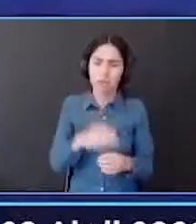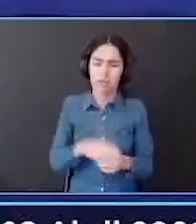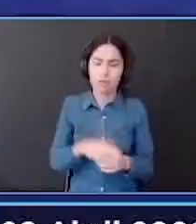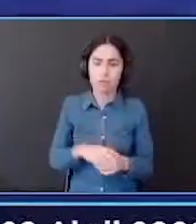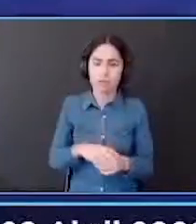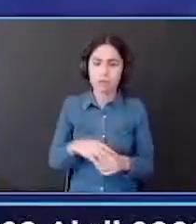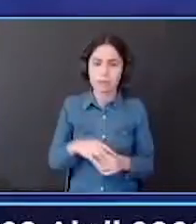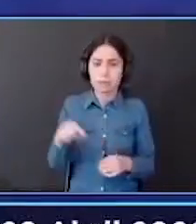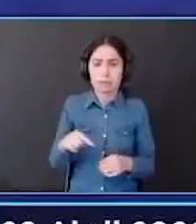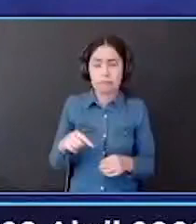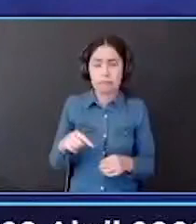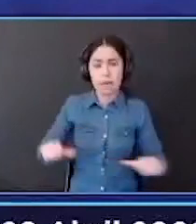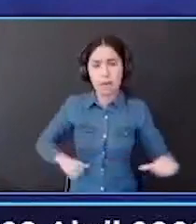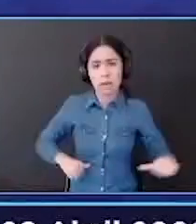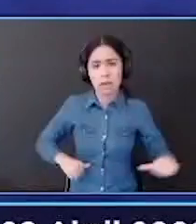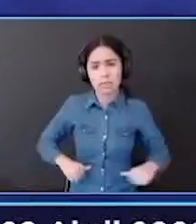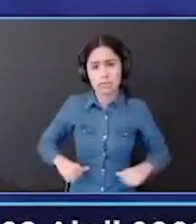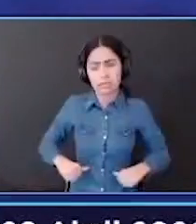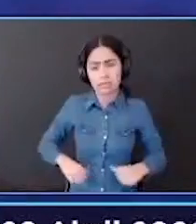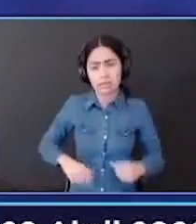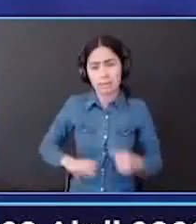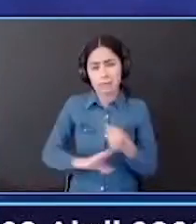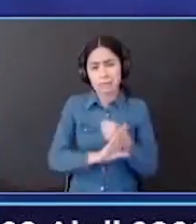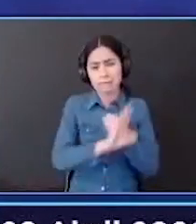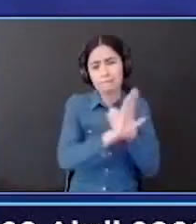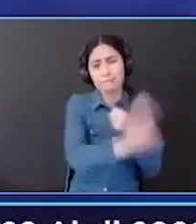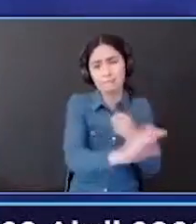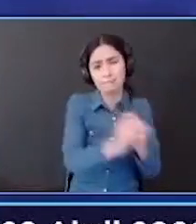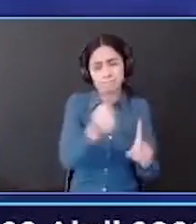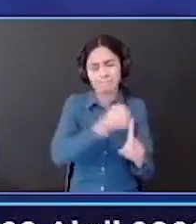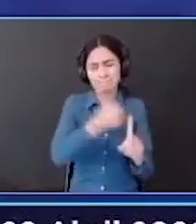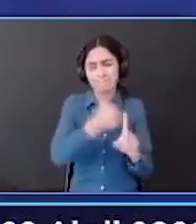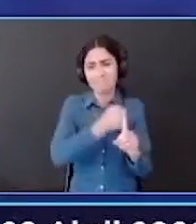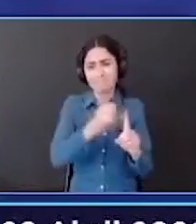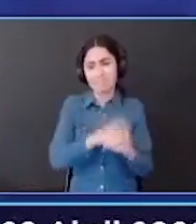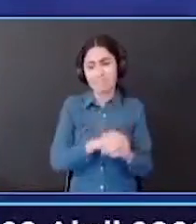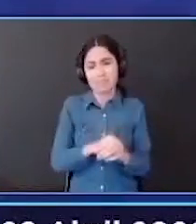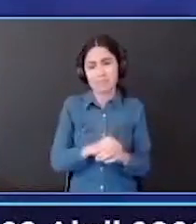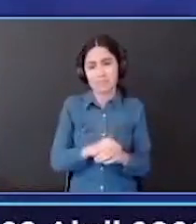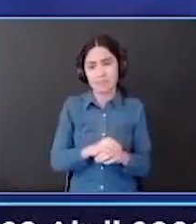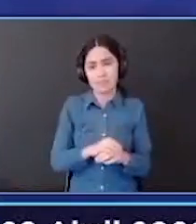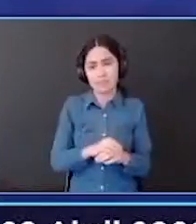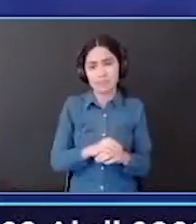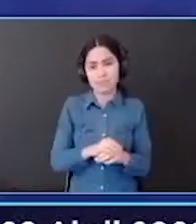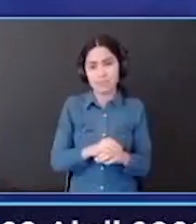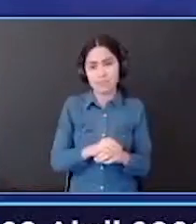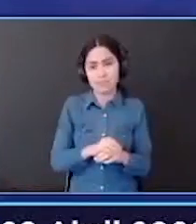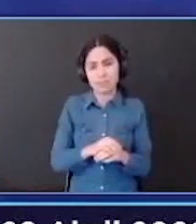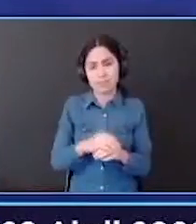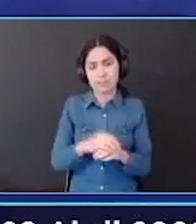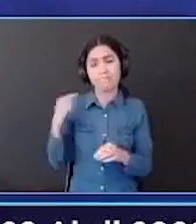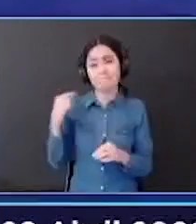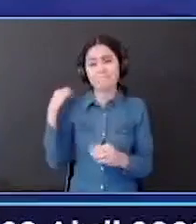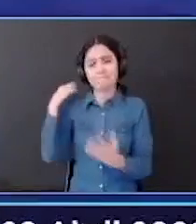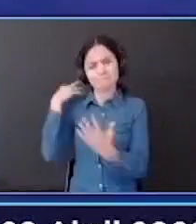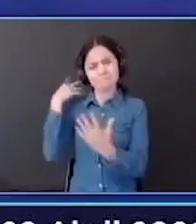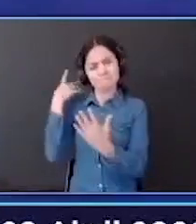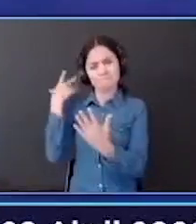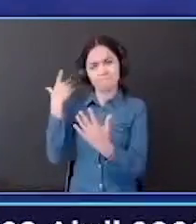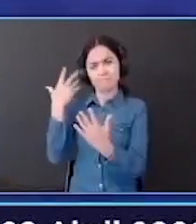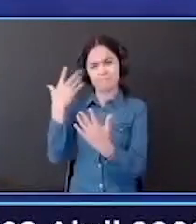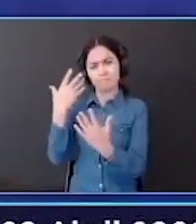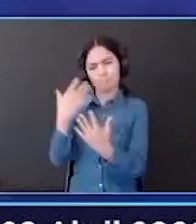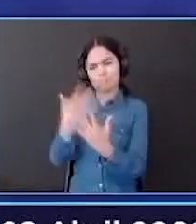las acciones en materia de prevención de la violencia se habían venido desempeñando desde